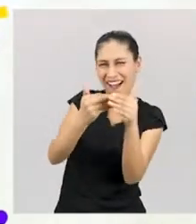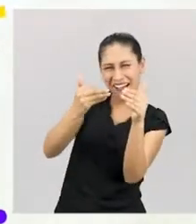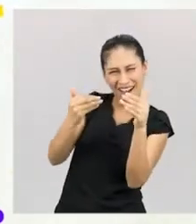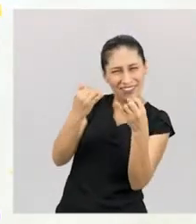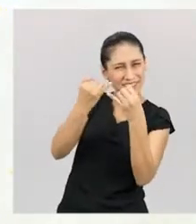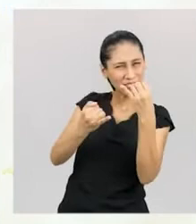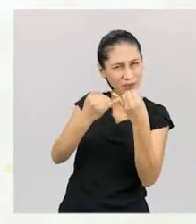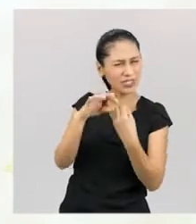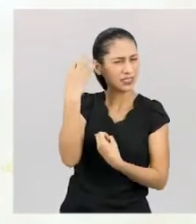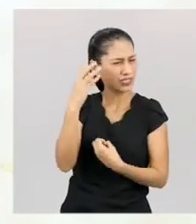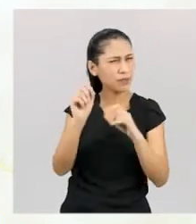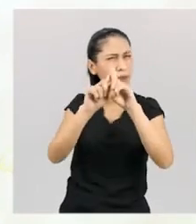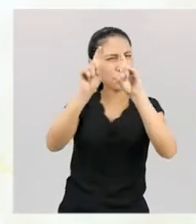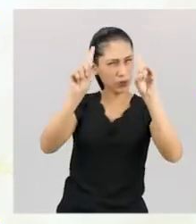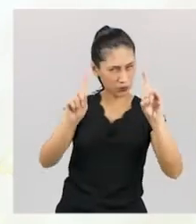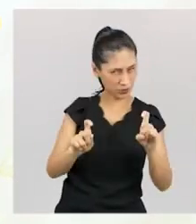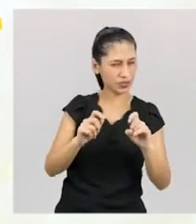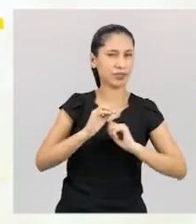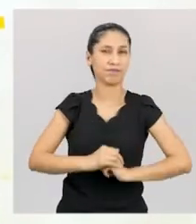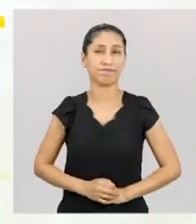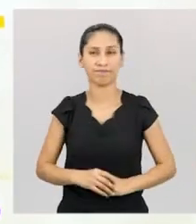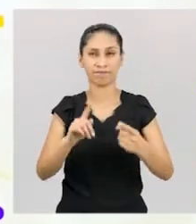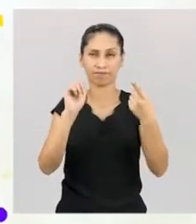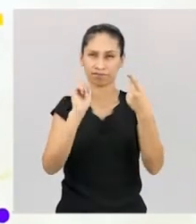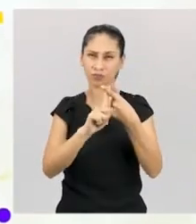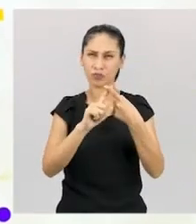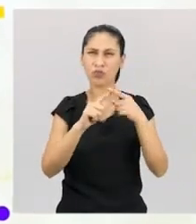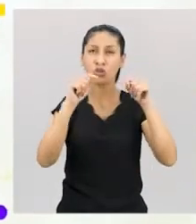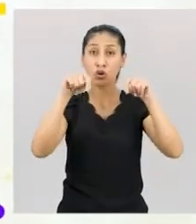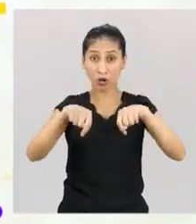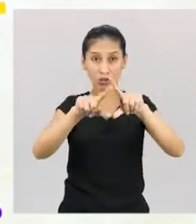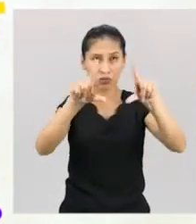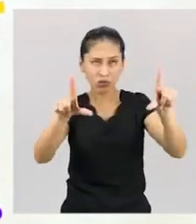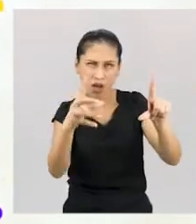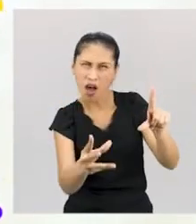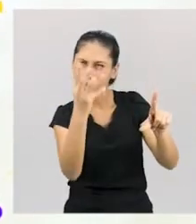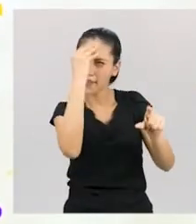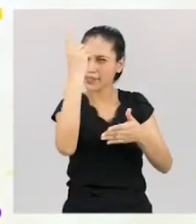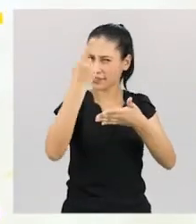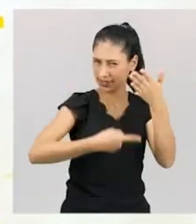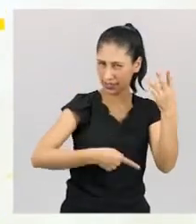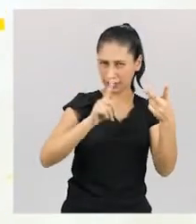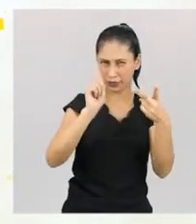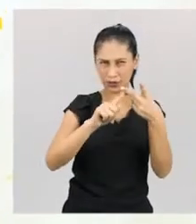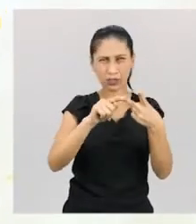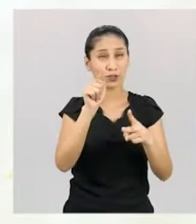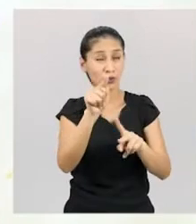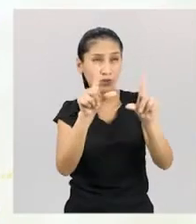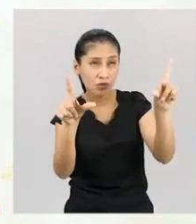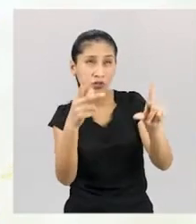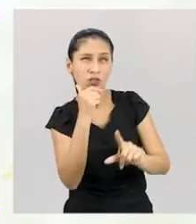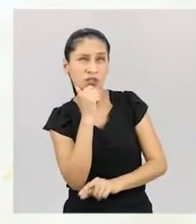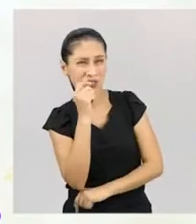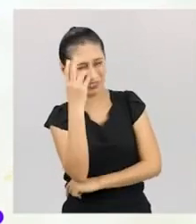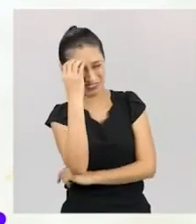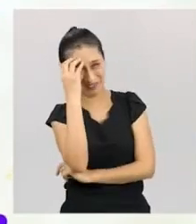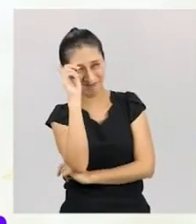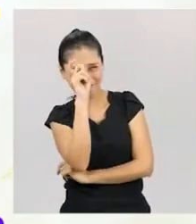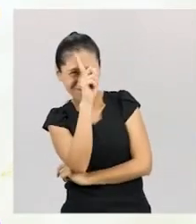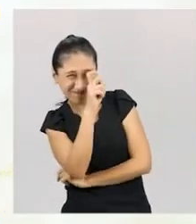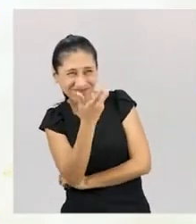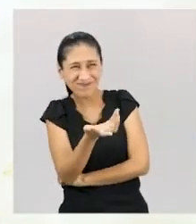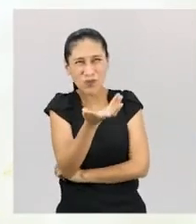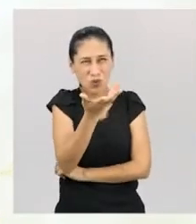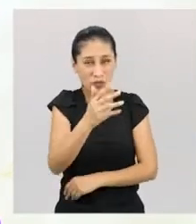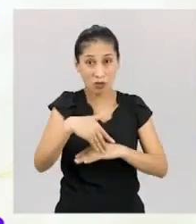de culminar, siempre pregúntate lo siguiente. ¿Qué aprendiste hoy? ¿Qué parte de la sesión te pareció